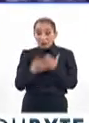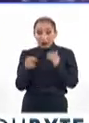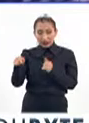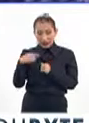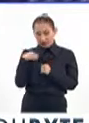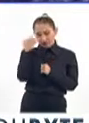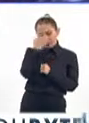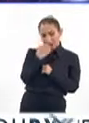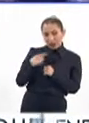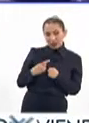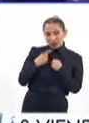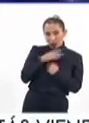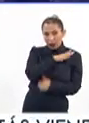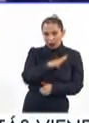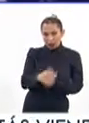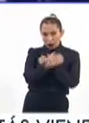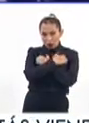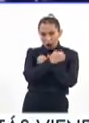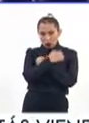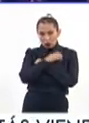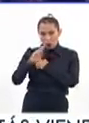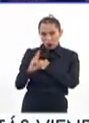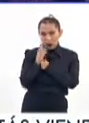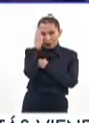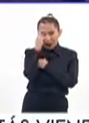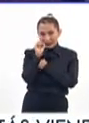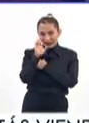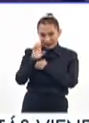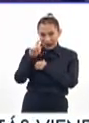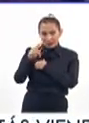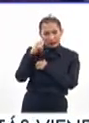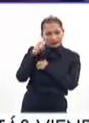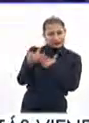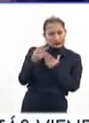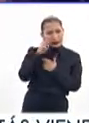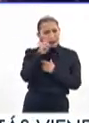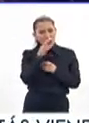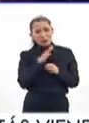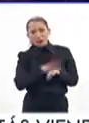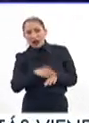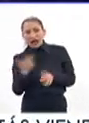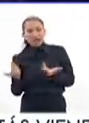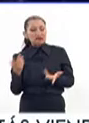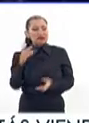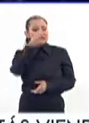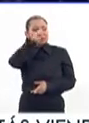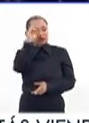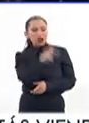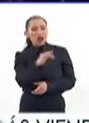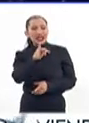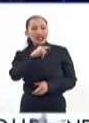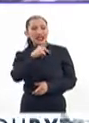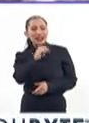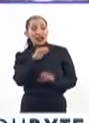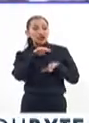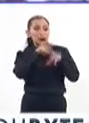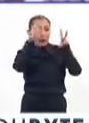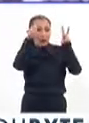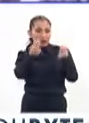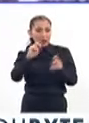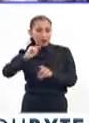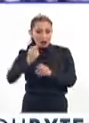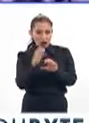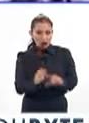de acuerdo con la Dirección General de Educación Universitaria de la SEP, se manifiesta con mayor grado en ingenierías relacionadas